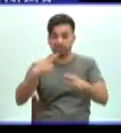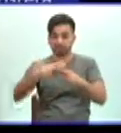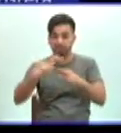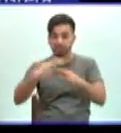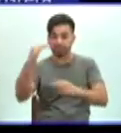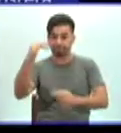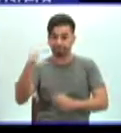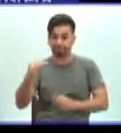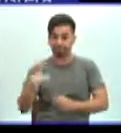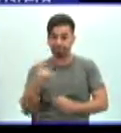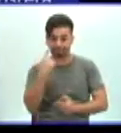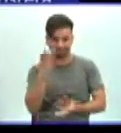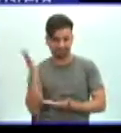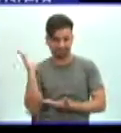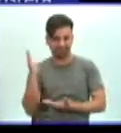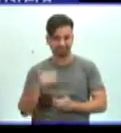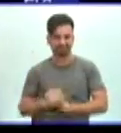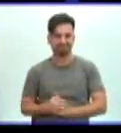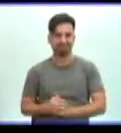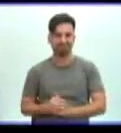exosfera.